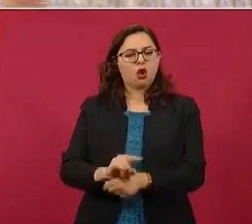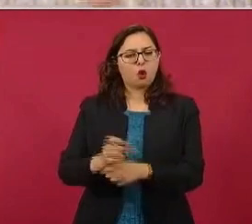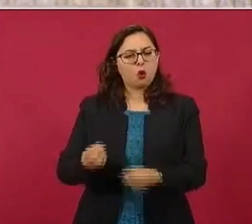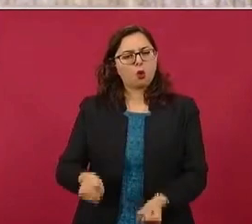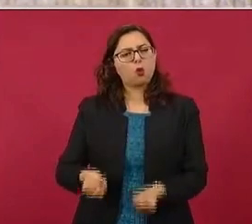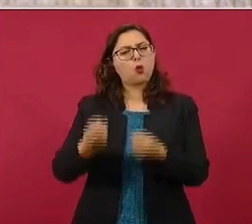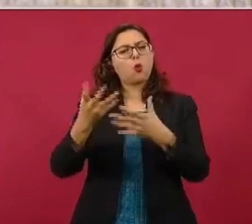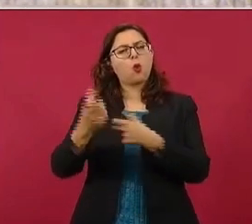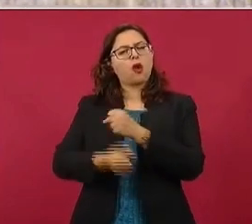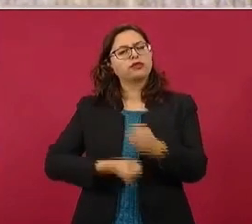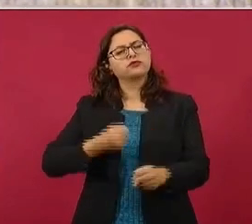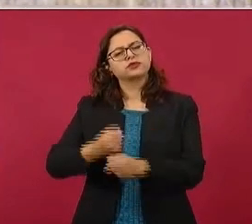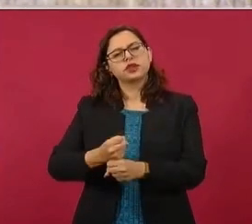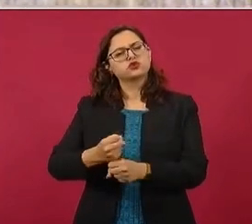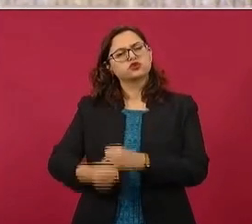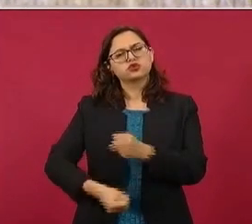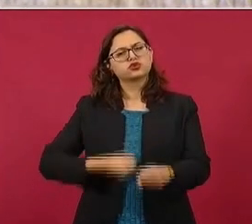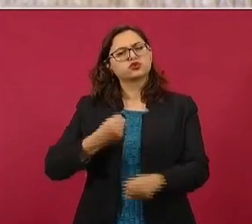Para los jóvenes